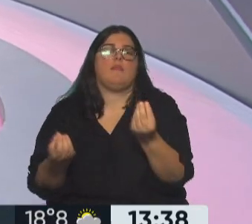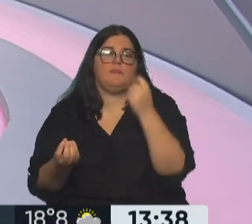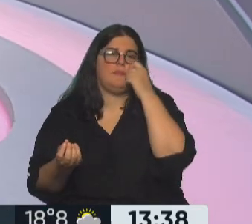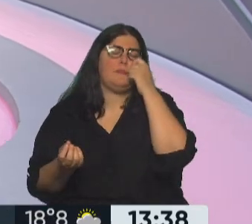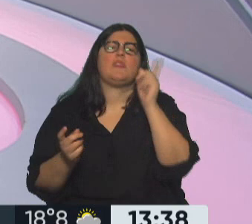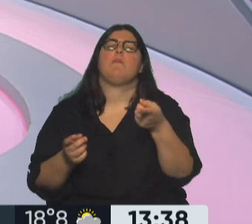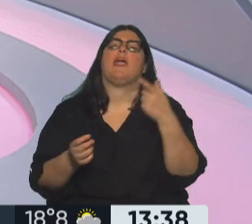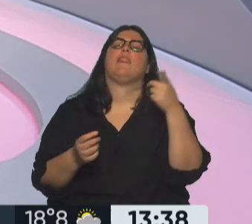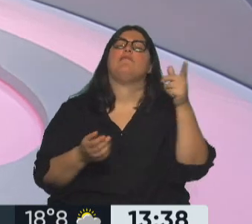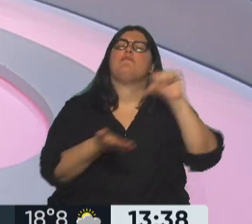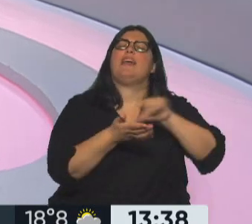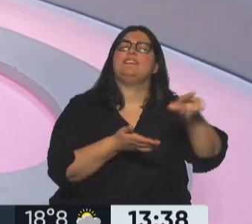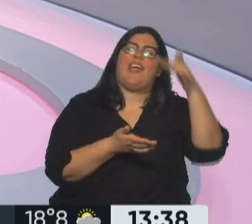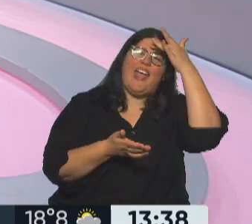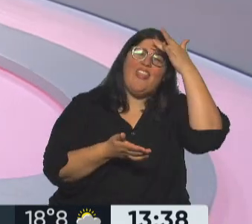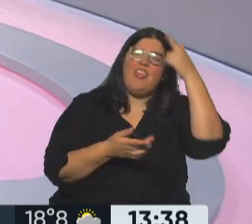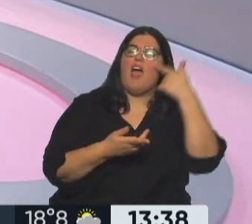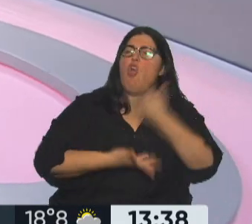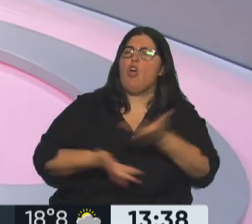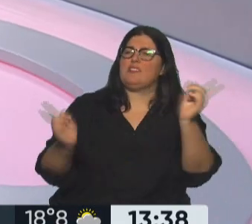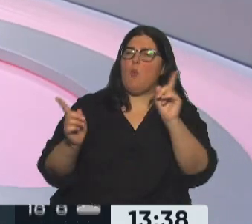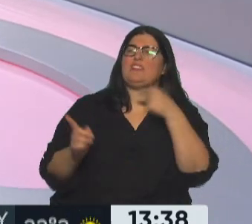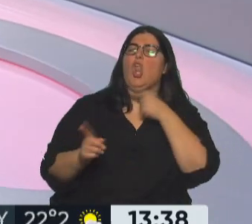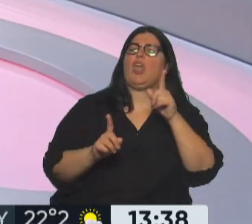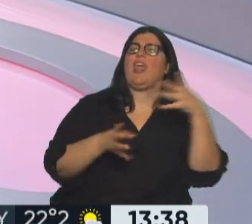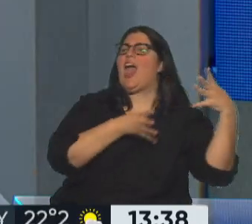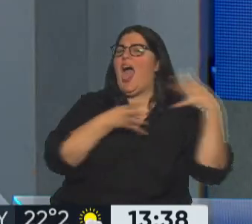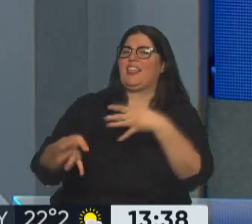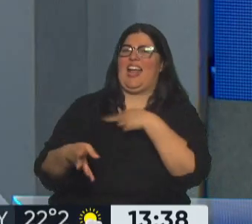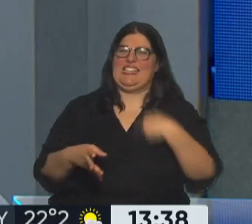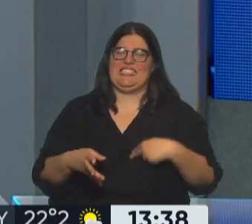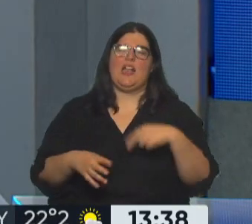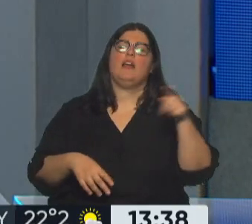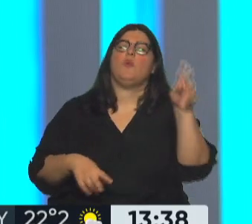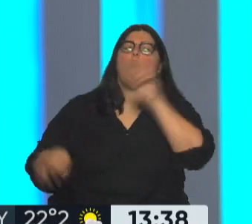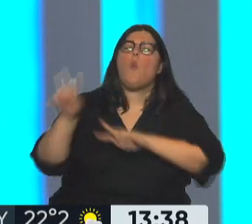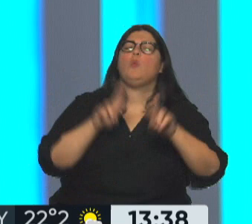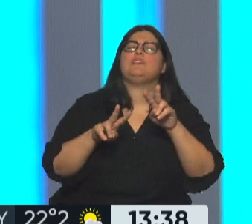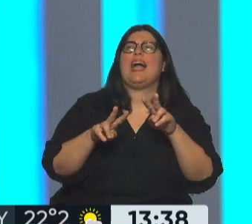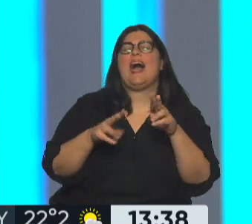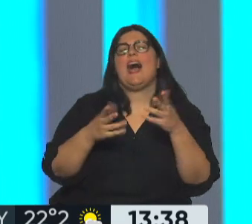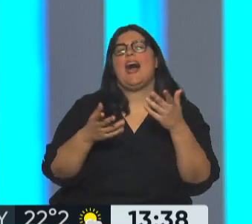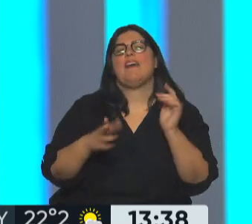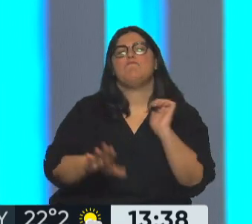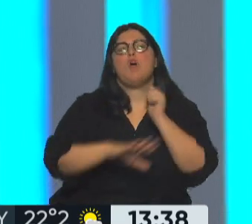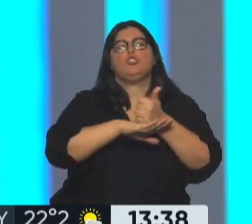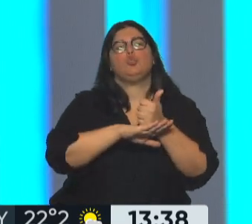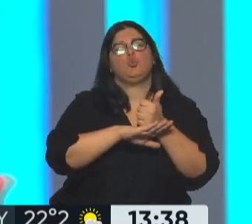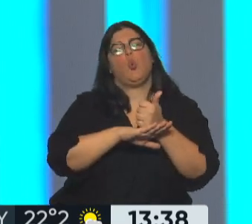mostrado completamente combativo contra China, porque está tratando de tener una posición